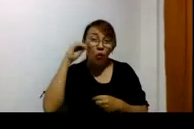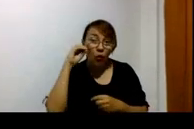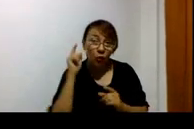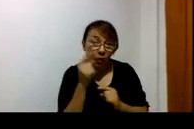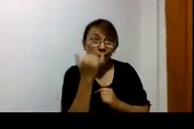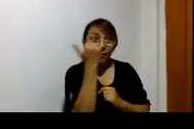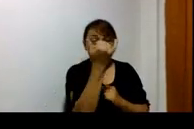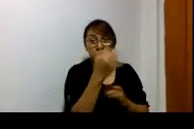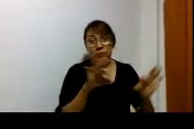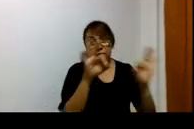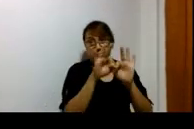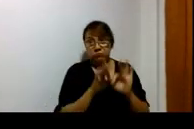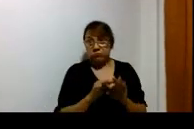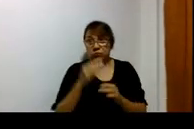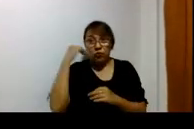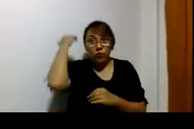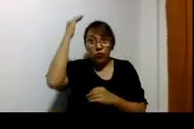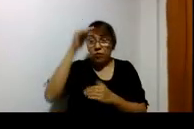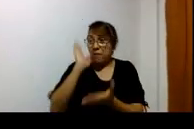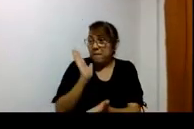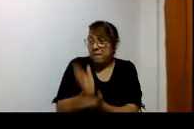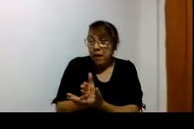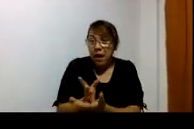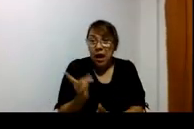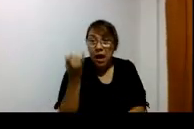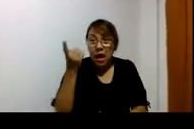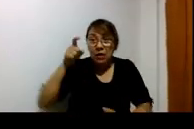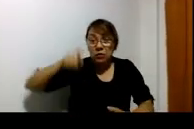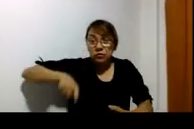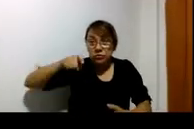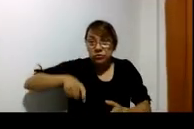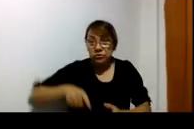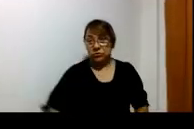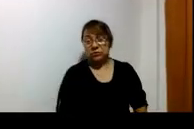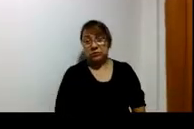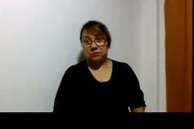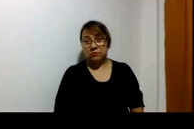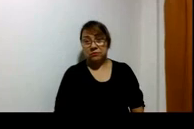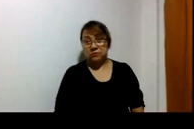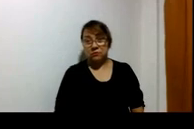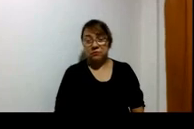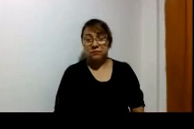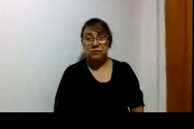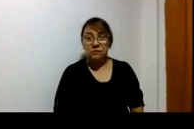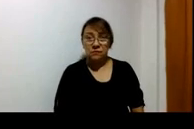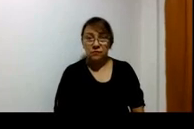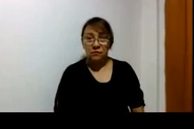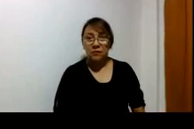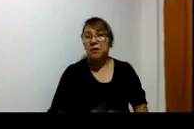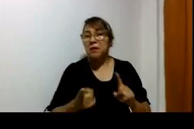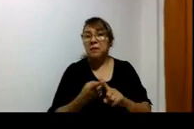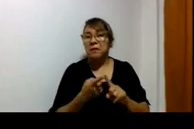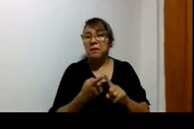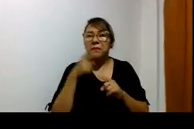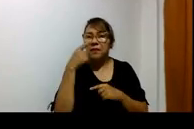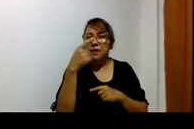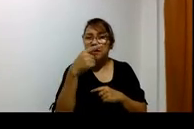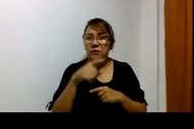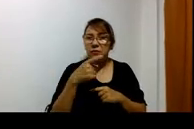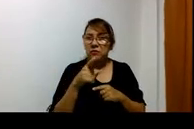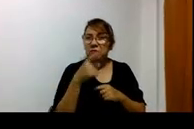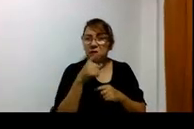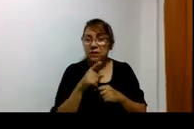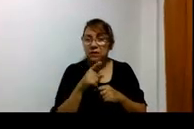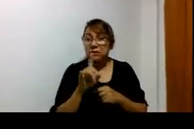momento pueda ocurrir una eventualidad. ¿Cuáles elementos tenemos básicos? Empecemos a hablar acerca de un apósito. Te sirven para